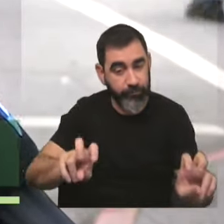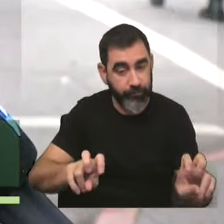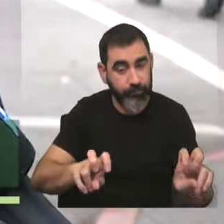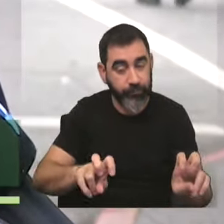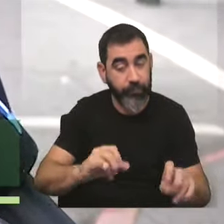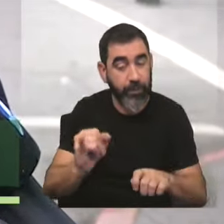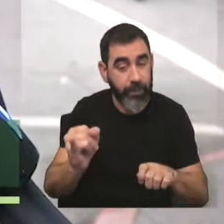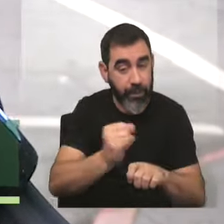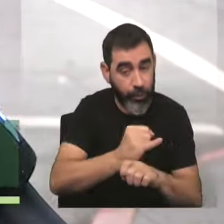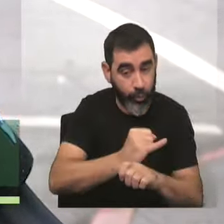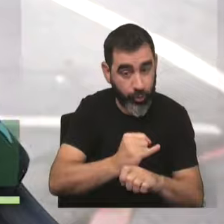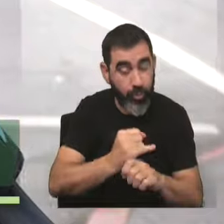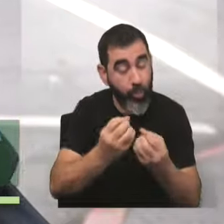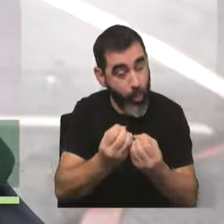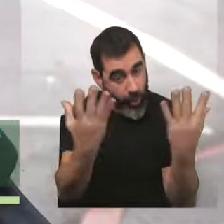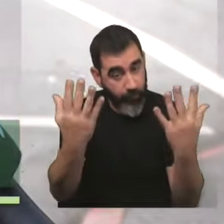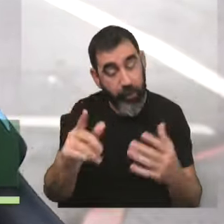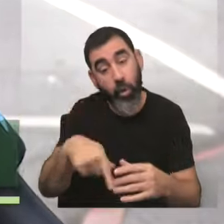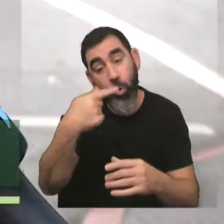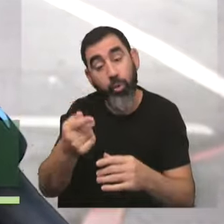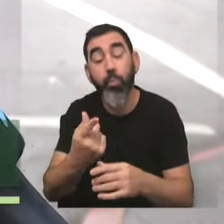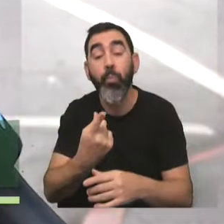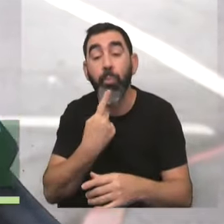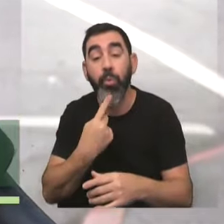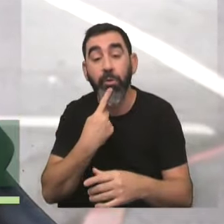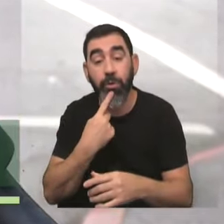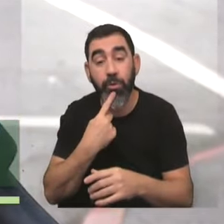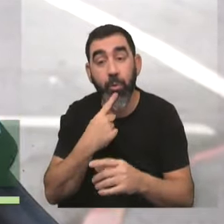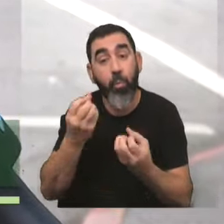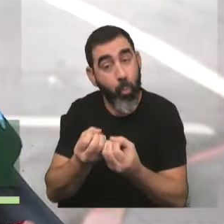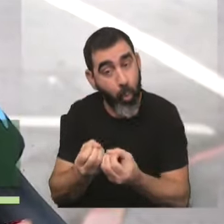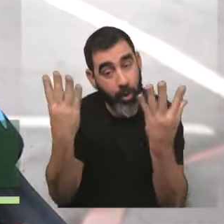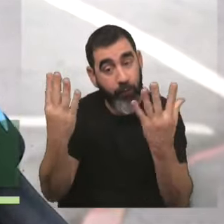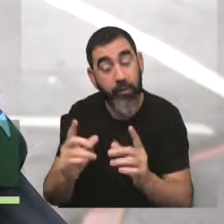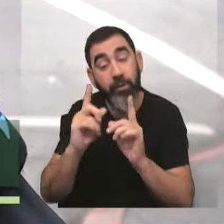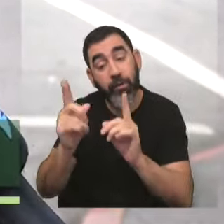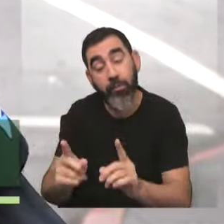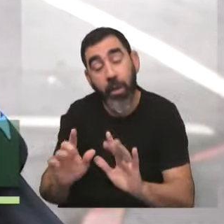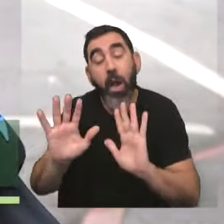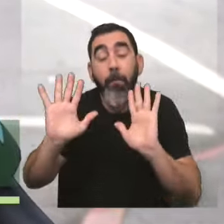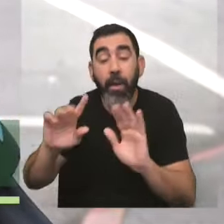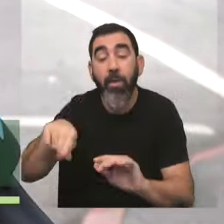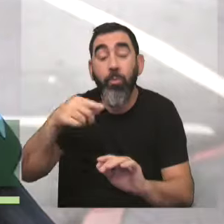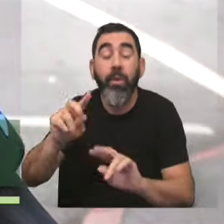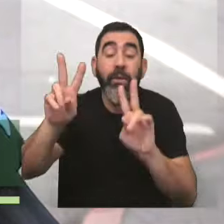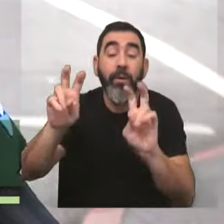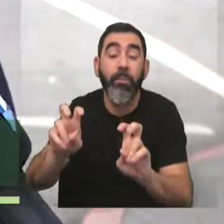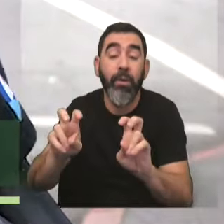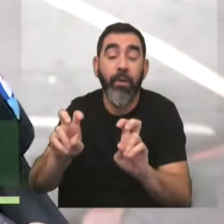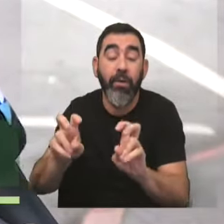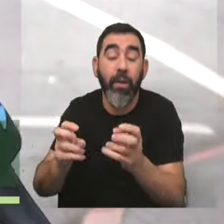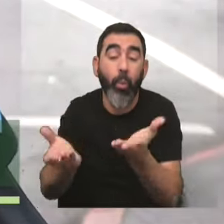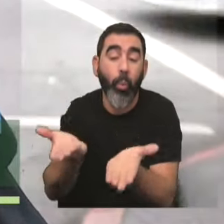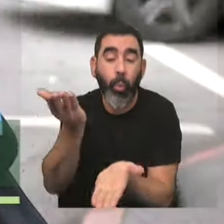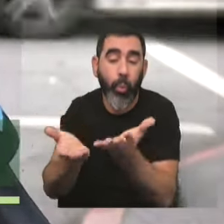lo institucional que es muy grave entre lo político que es muy grave y eventualmente después en lo que pudiera caber en